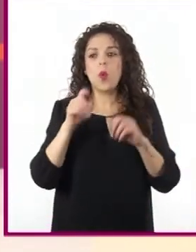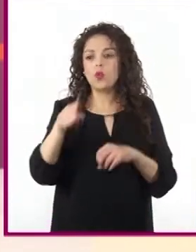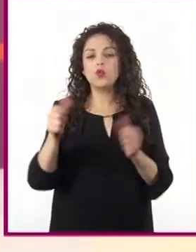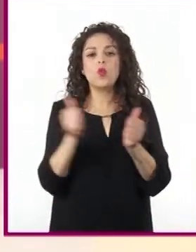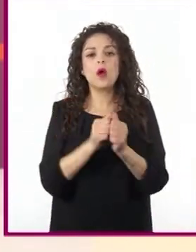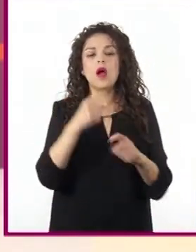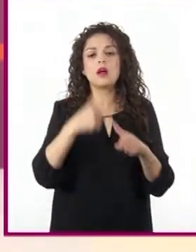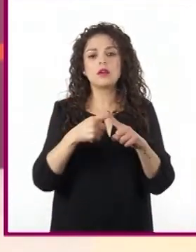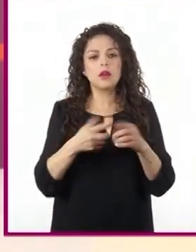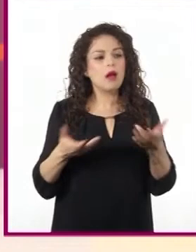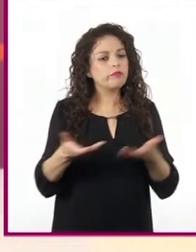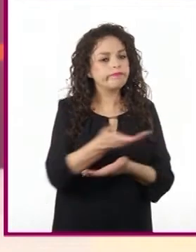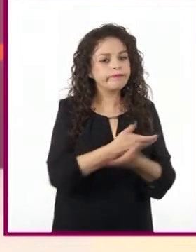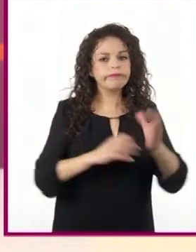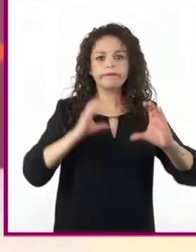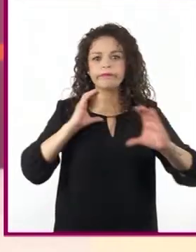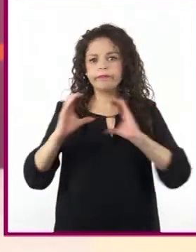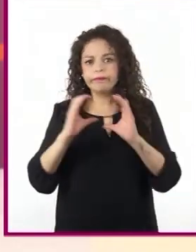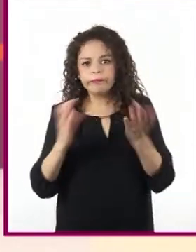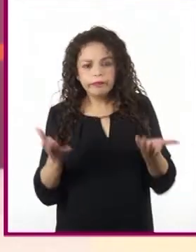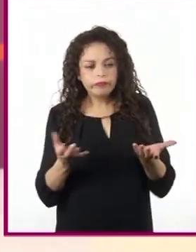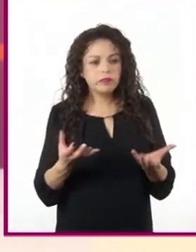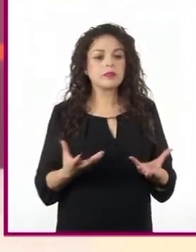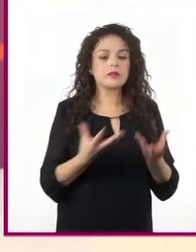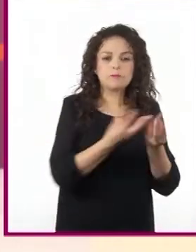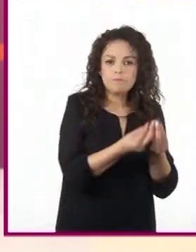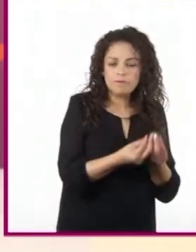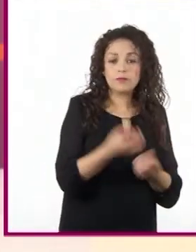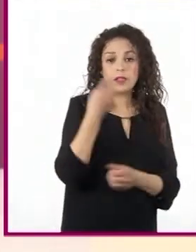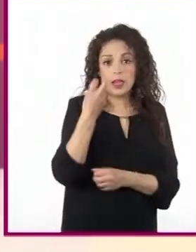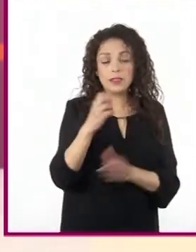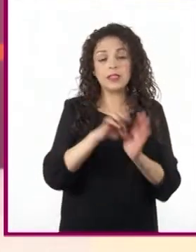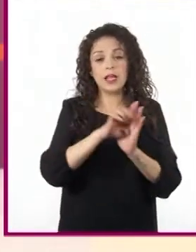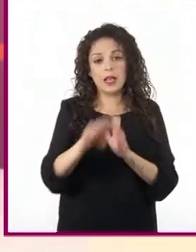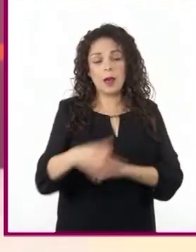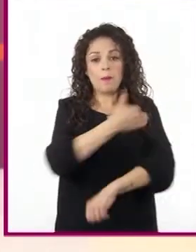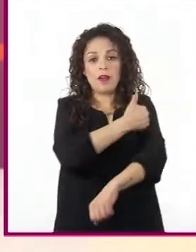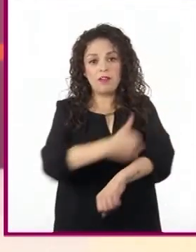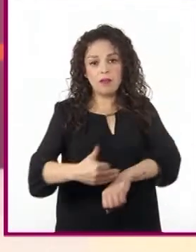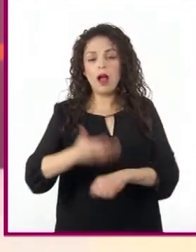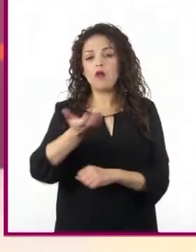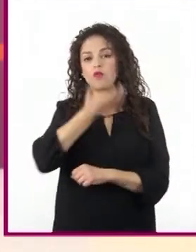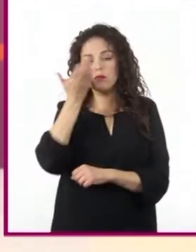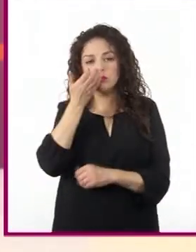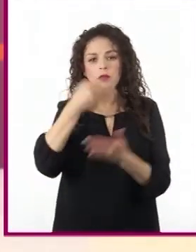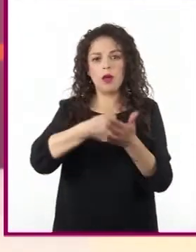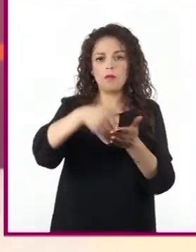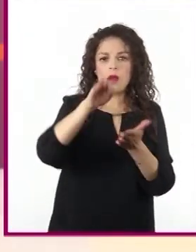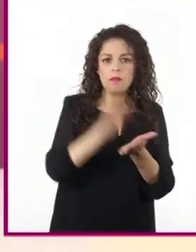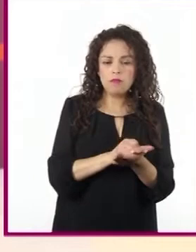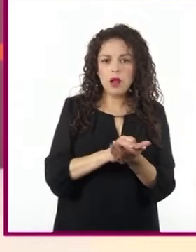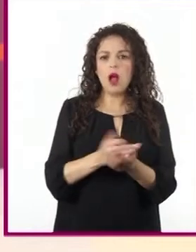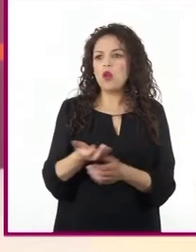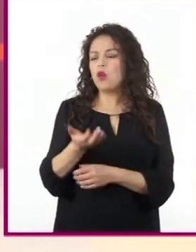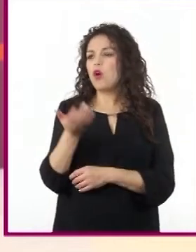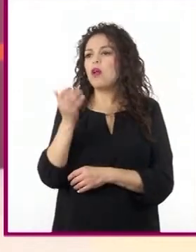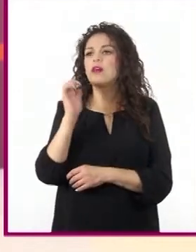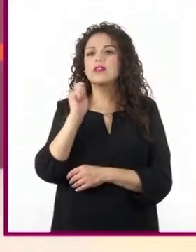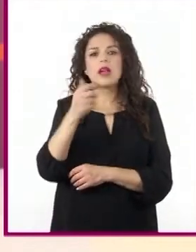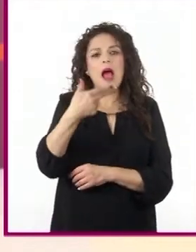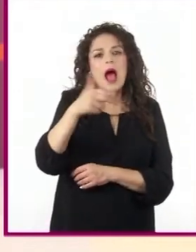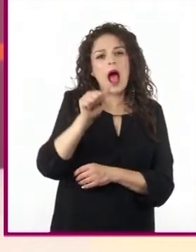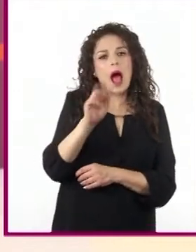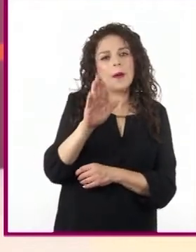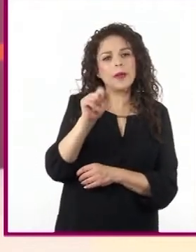ejemplo, de su familia adoptan costumbres, valores, buenos hábitos. De sus amistades, cierta forma de hablar